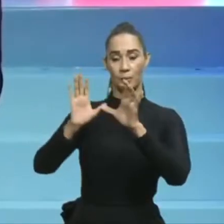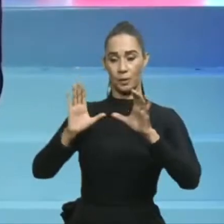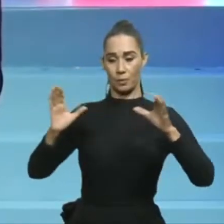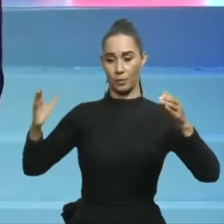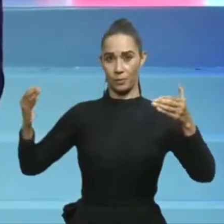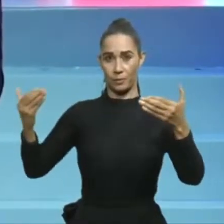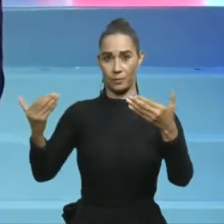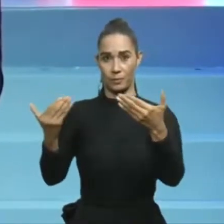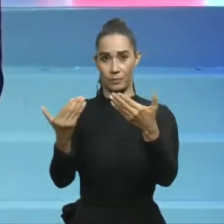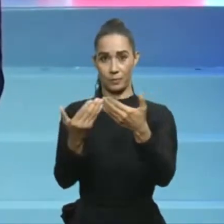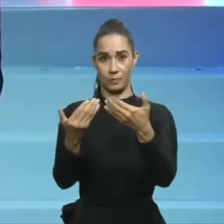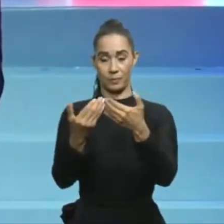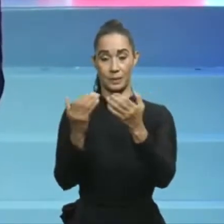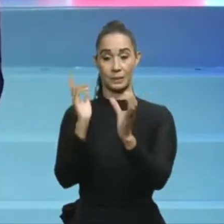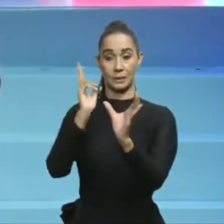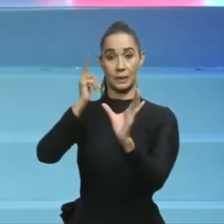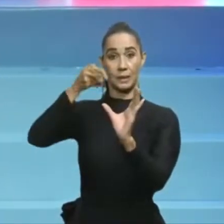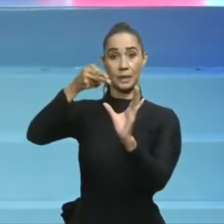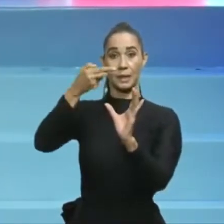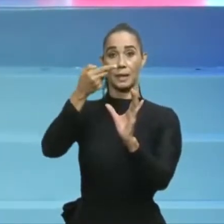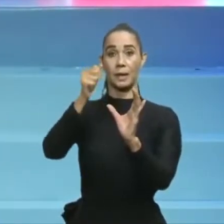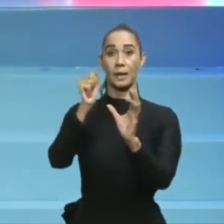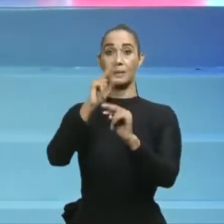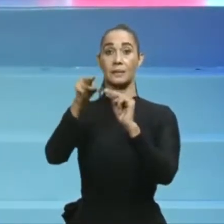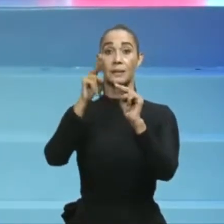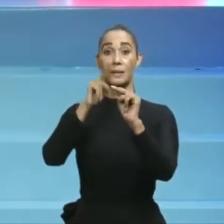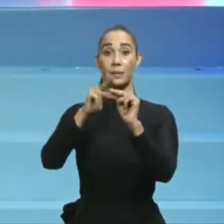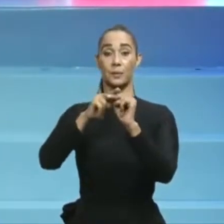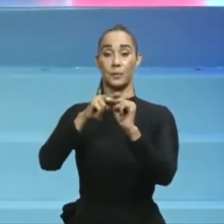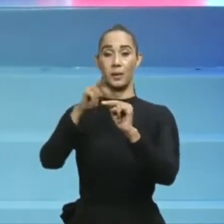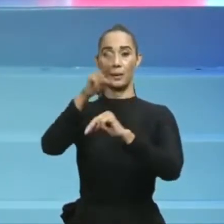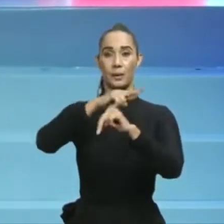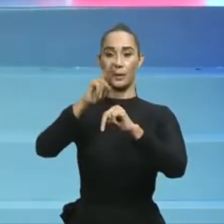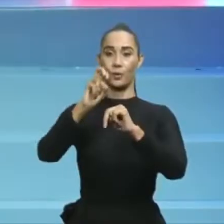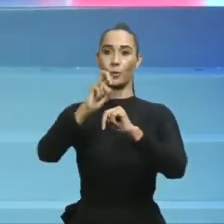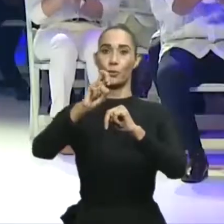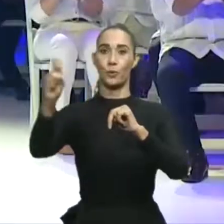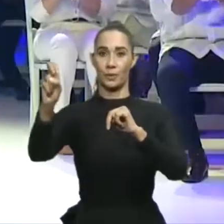almacenamiento y distribución de gas natural en la región norte del país